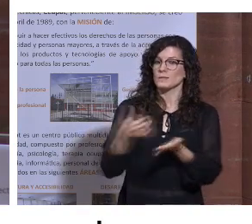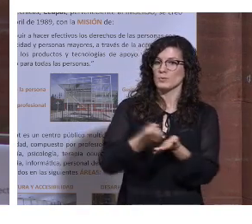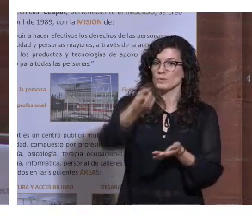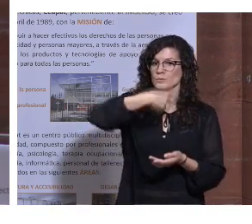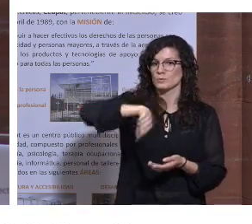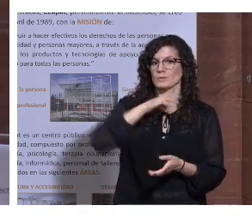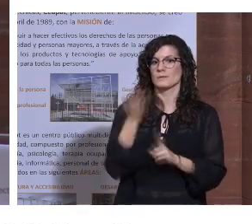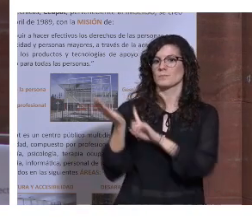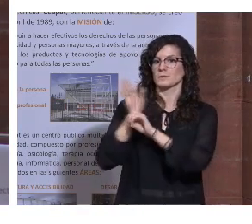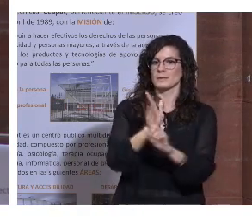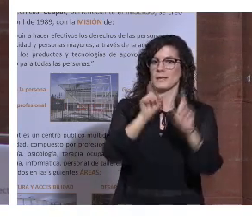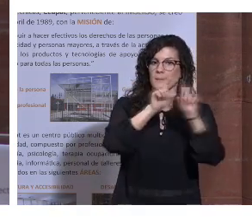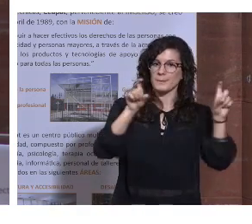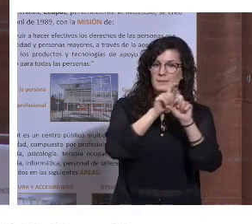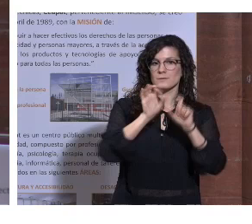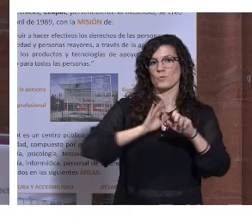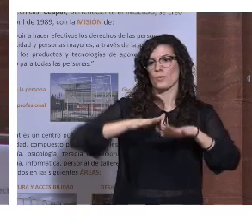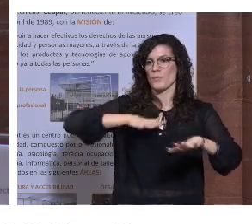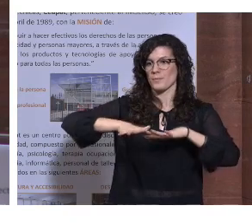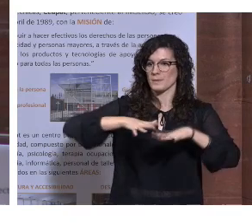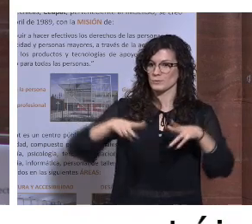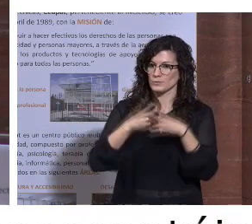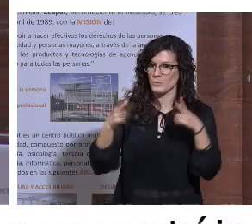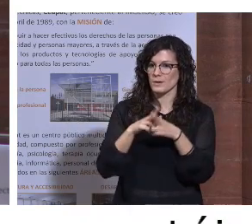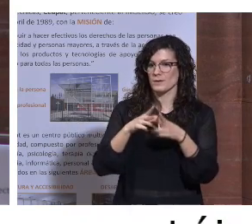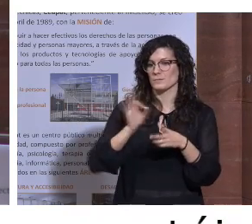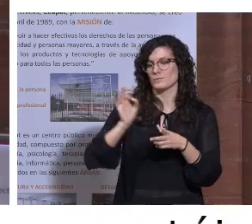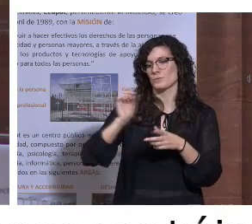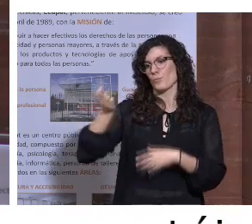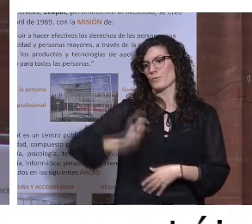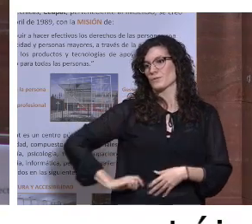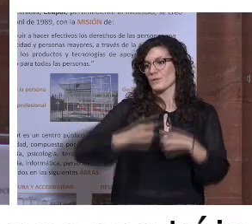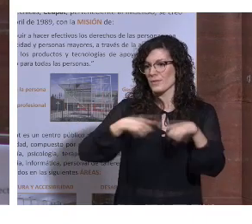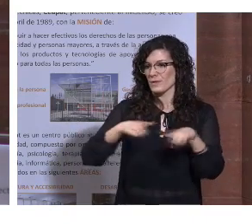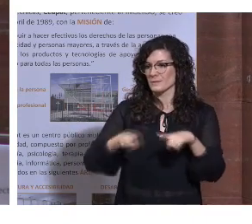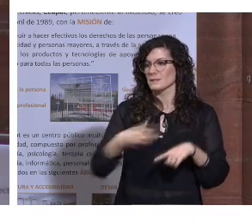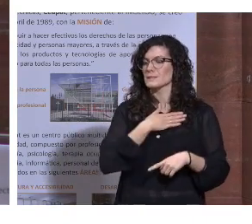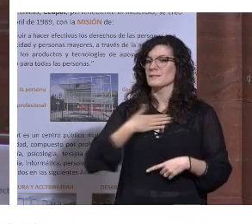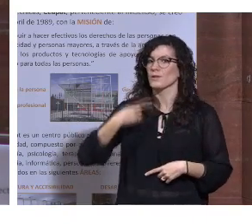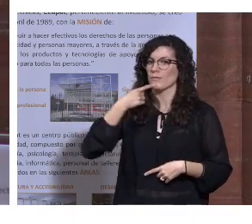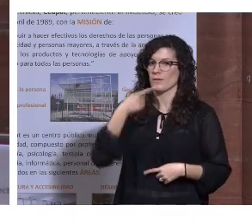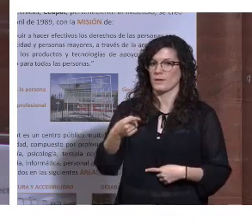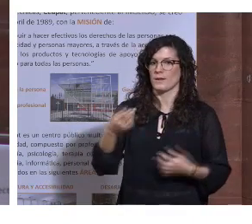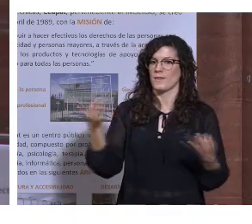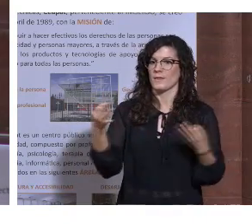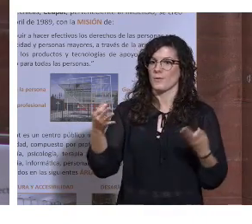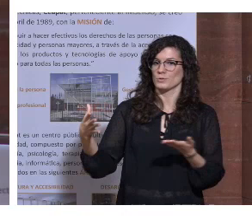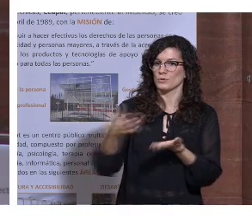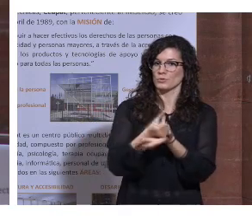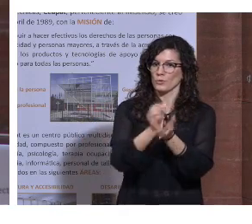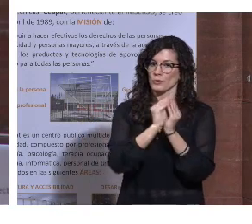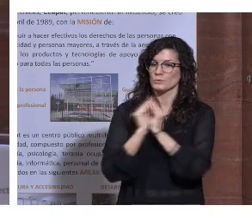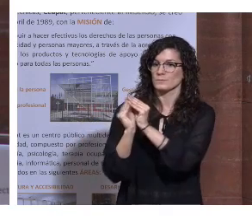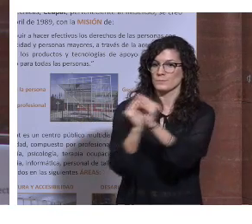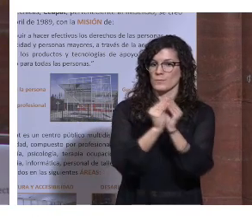representáis empresas, movimientos sociales, diferentes profesiones, dejadme deciros que tenemos entre todos que conchavarnos